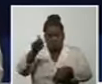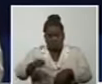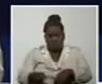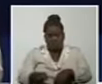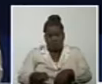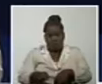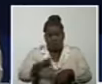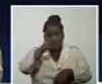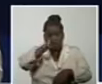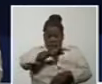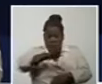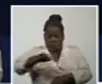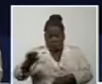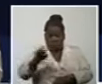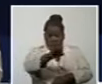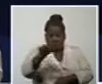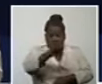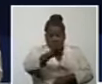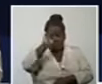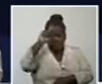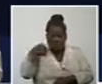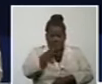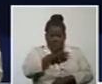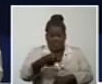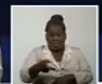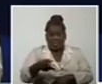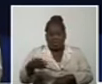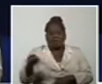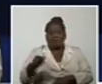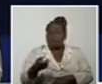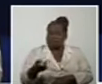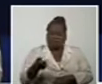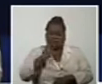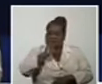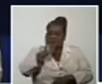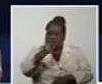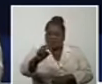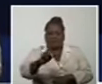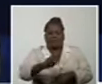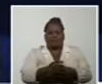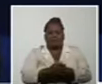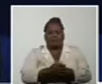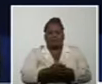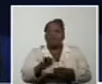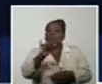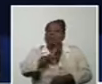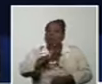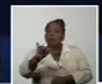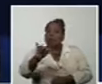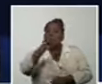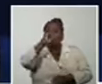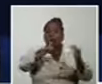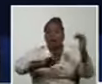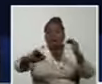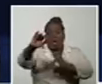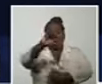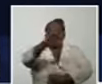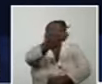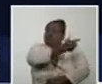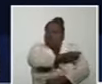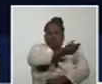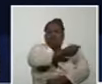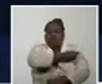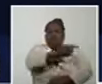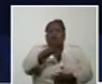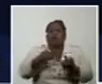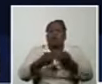niños que vendrían a vacunarse, la mayor parte, también los adultos se nos administran alguna